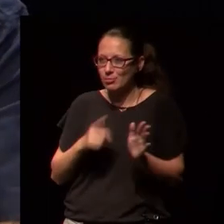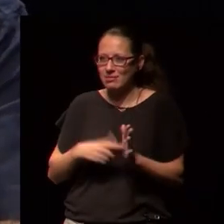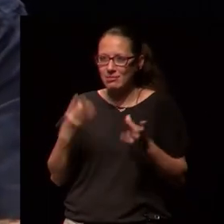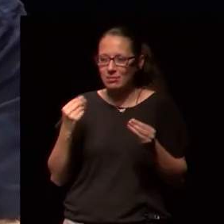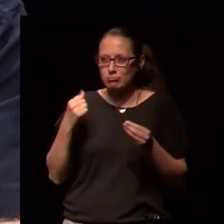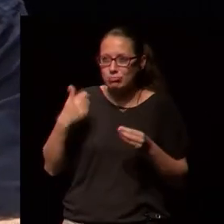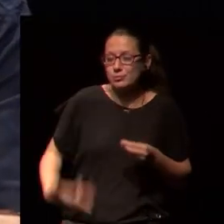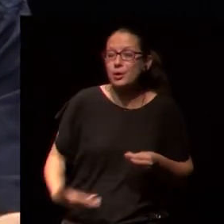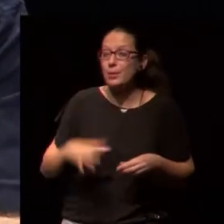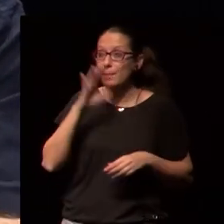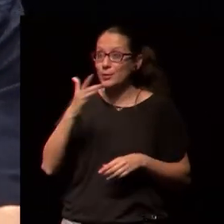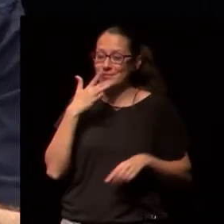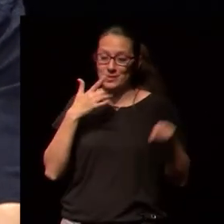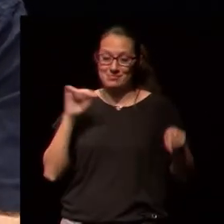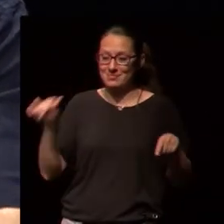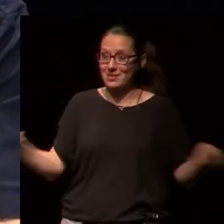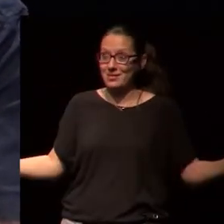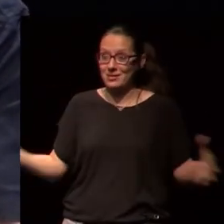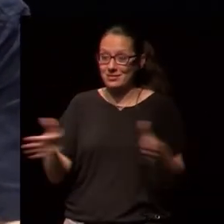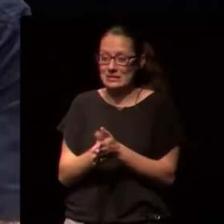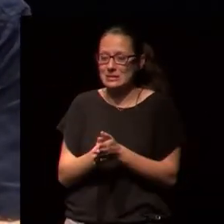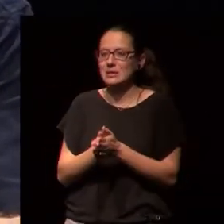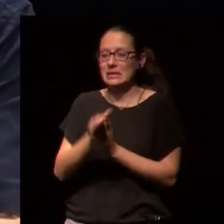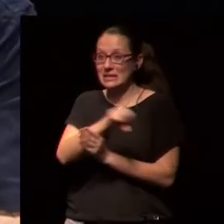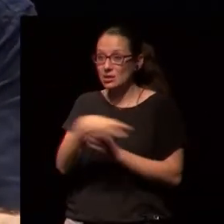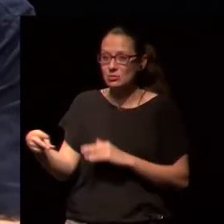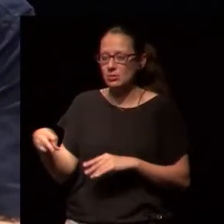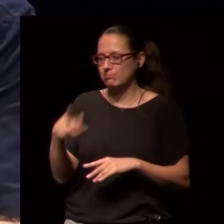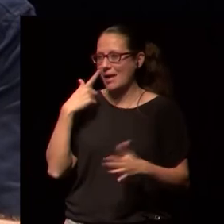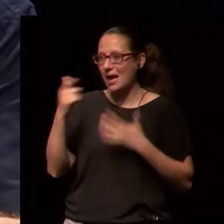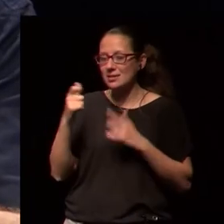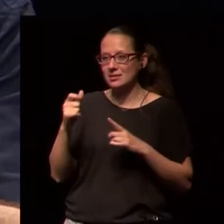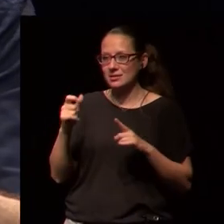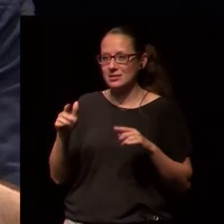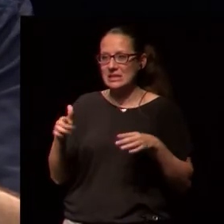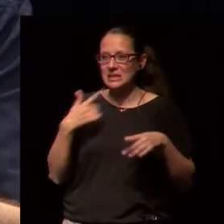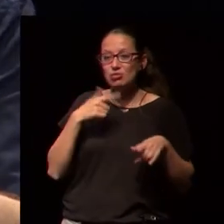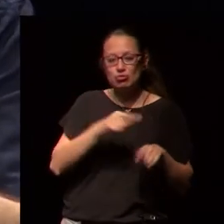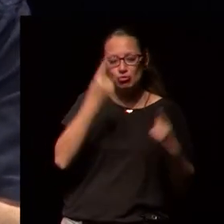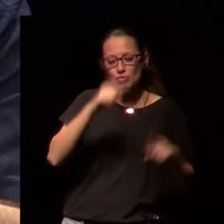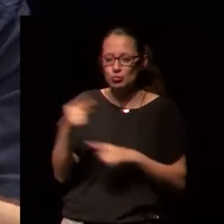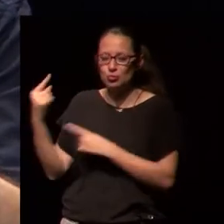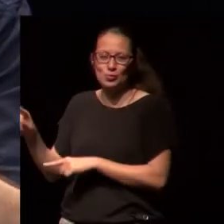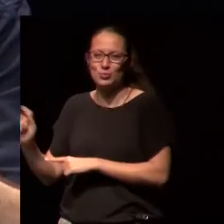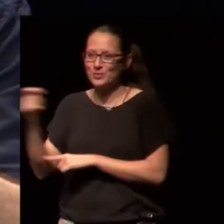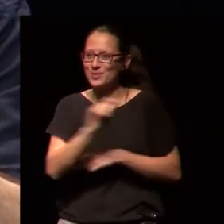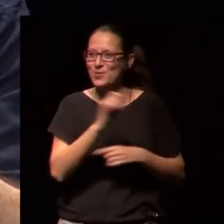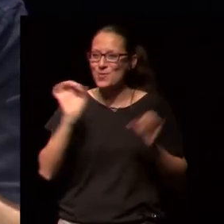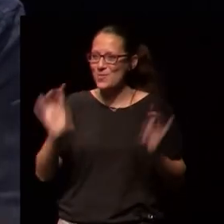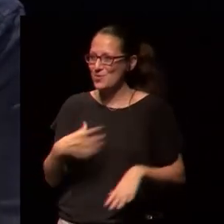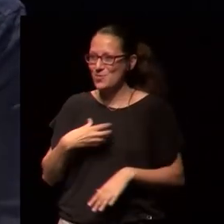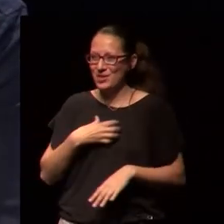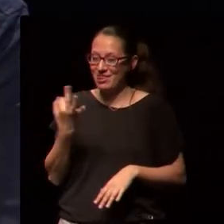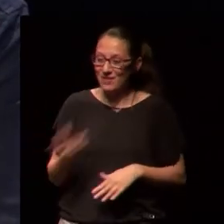cuando se conjugan las cualidades de estos dos grupos de artistas, el resultado es un arte que ninguno de los dos podría conseguir por su